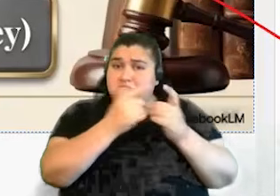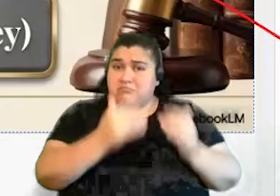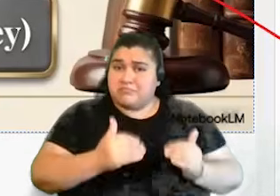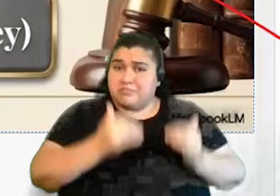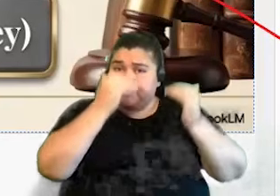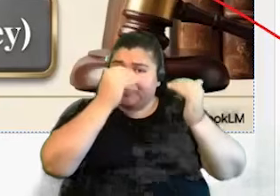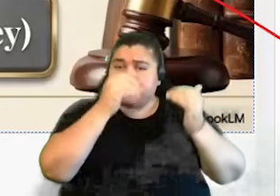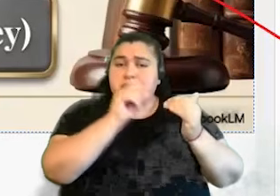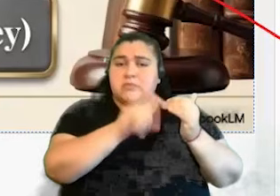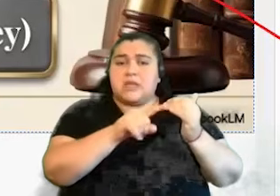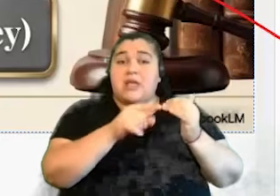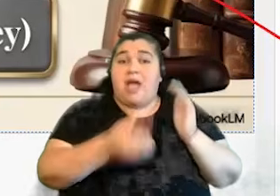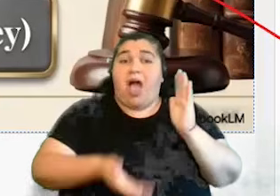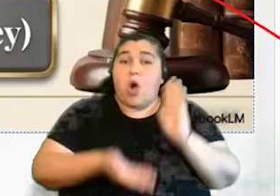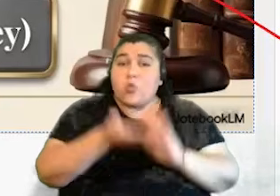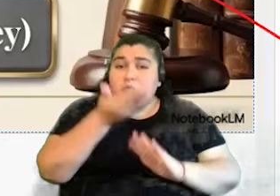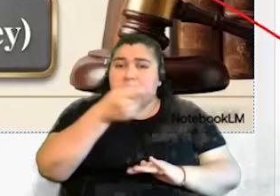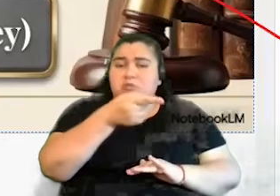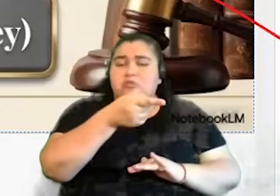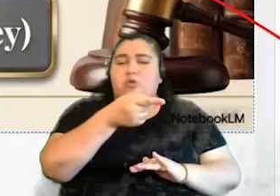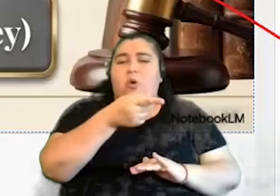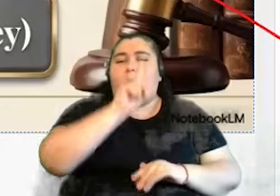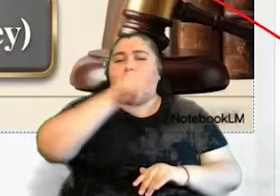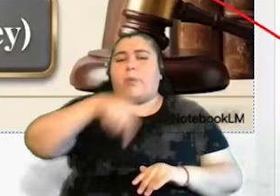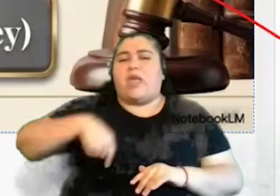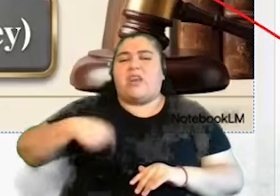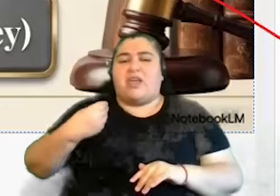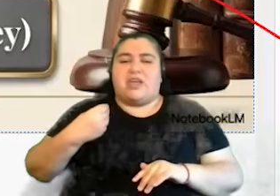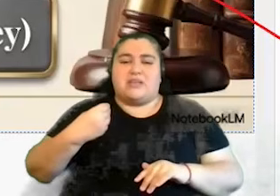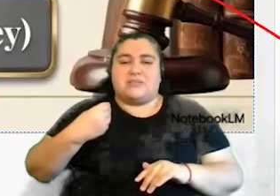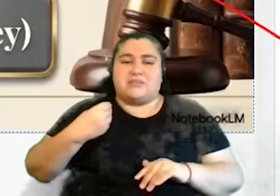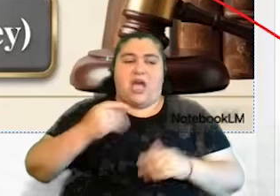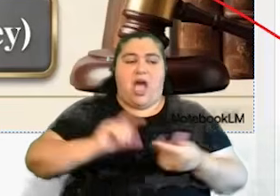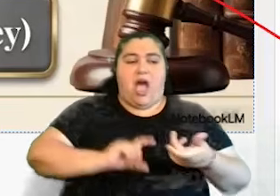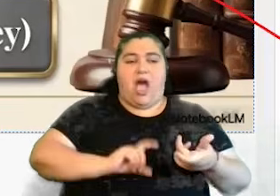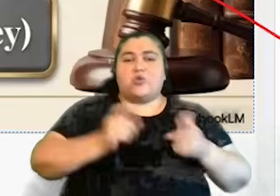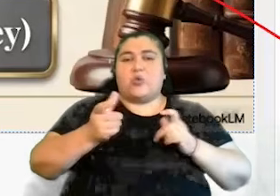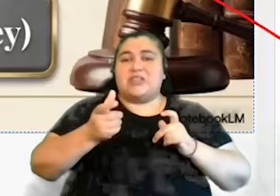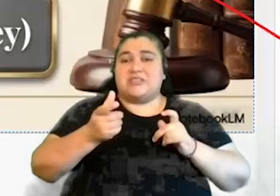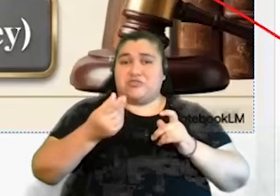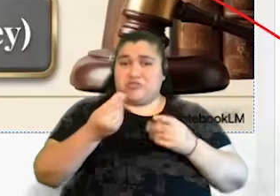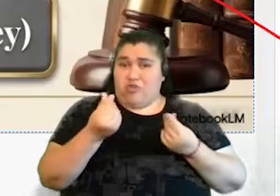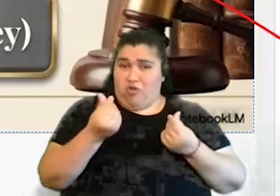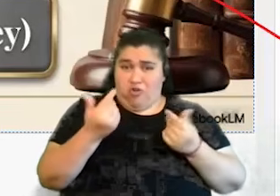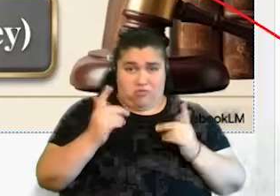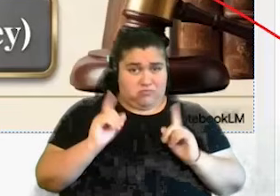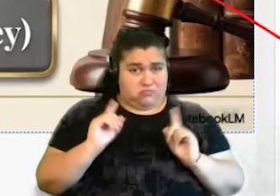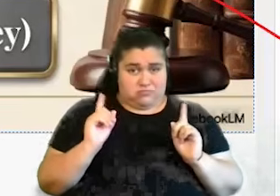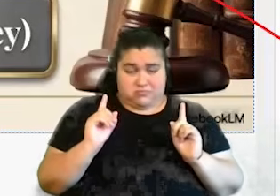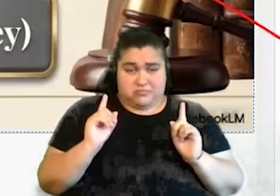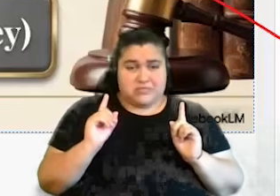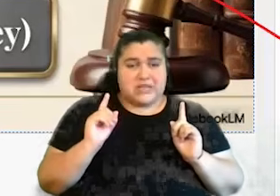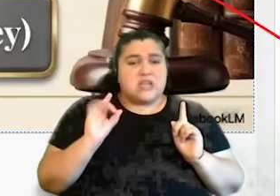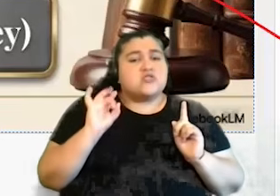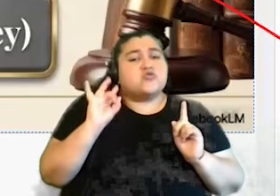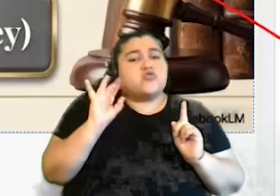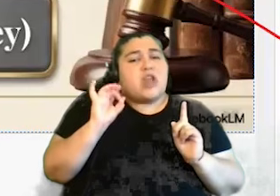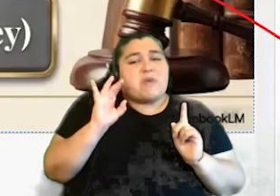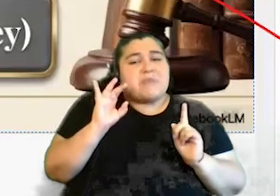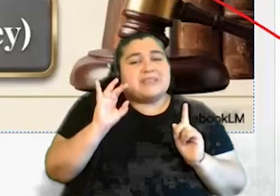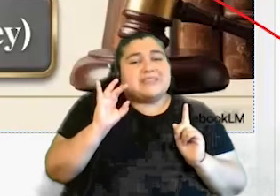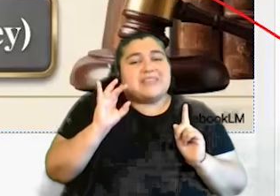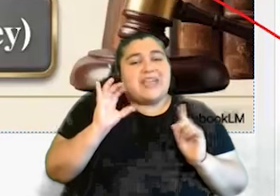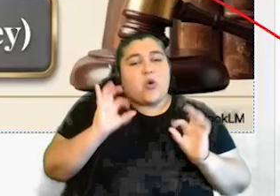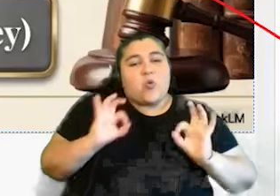aumento no tenía que ver con una mera actualización de fondos, sino que lo que se estaba tratando de ir era un cambio en la política criminal del